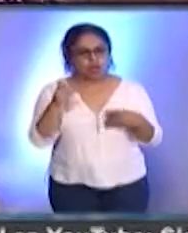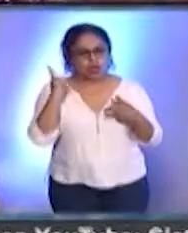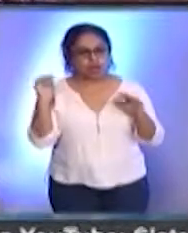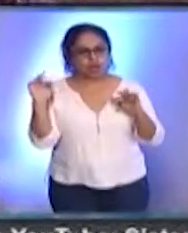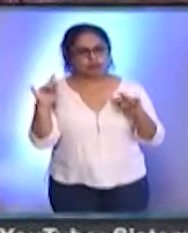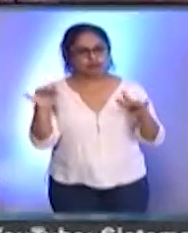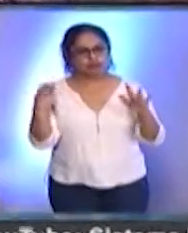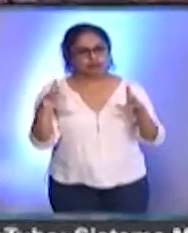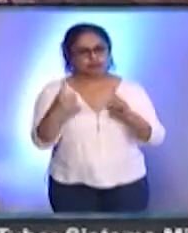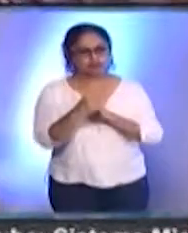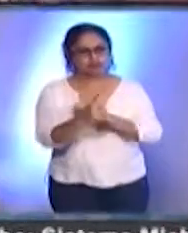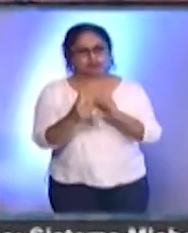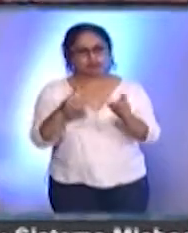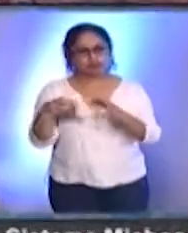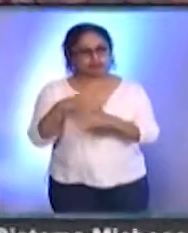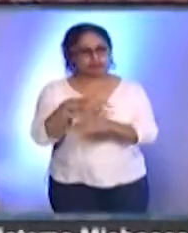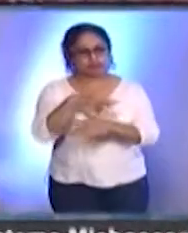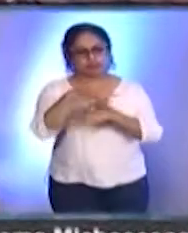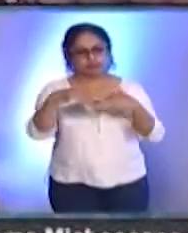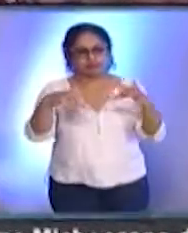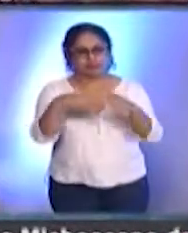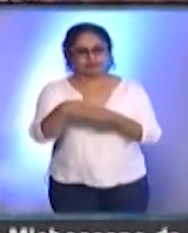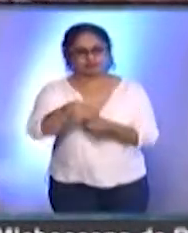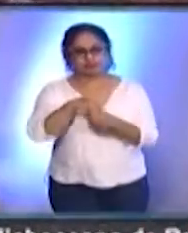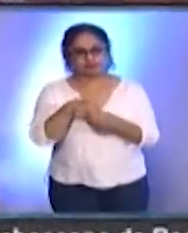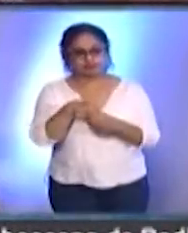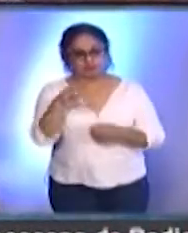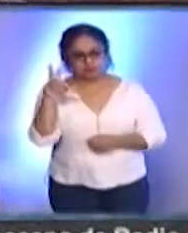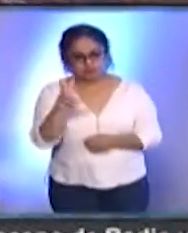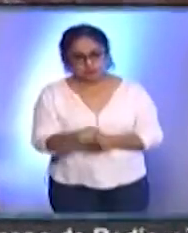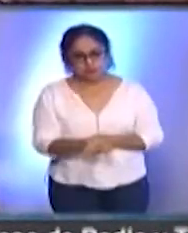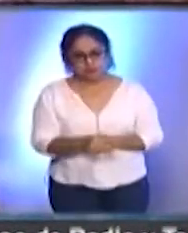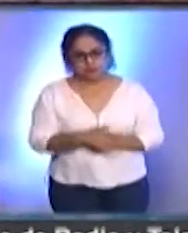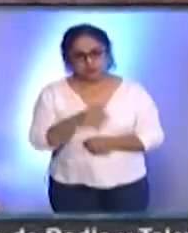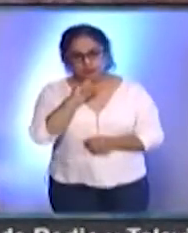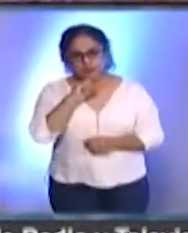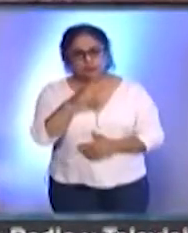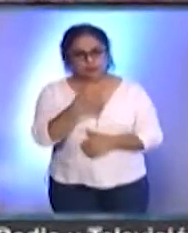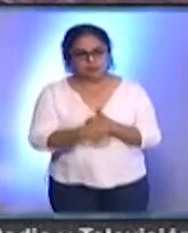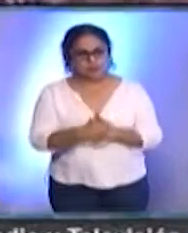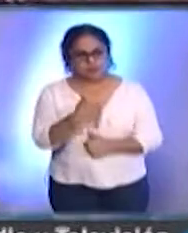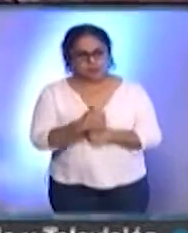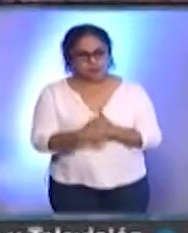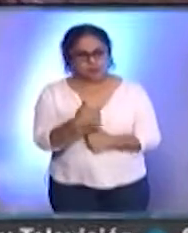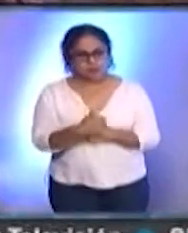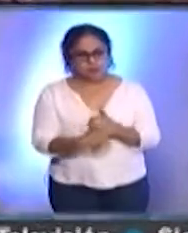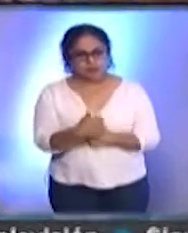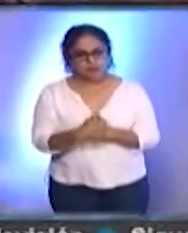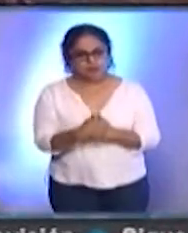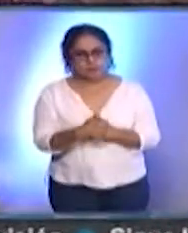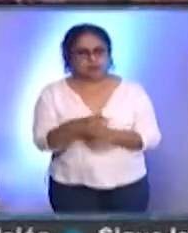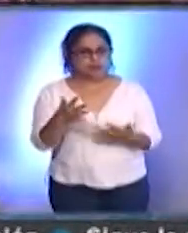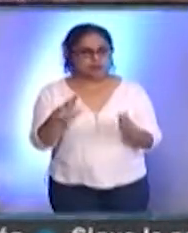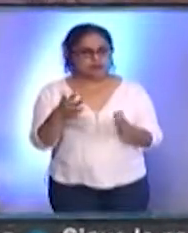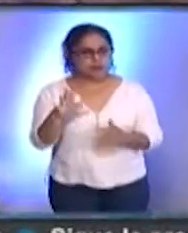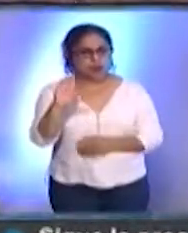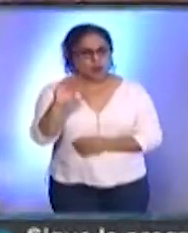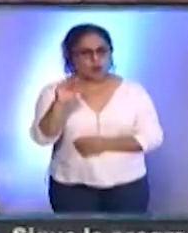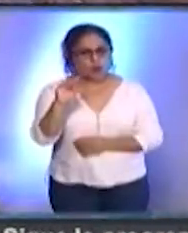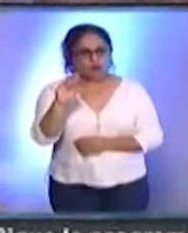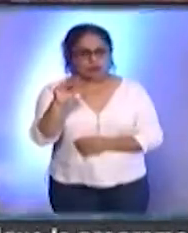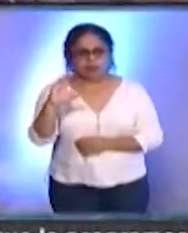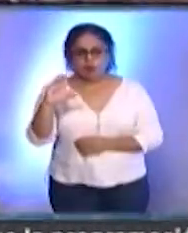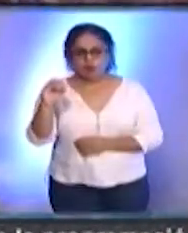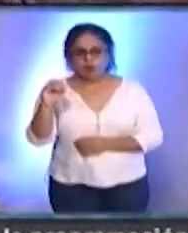gente para evitar amontonamientos. Estarán participando cerca de las 90